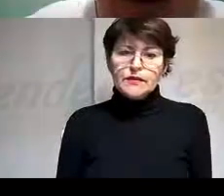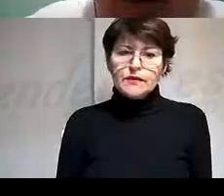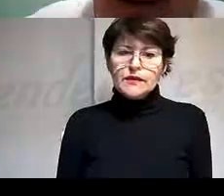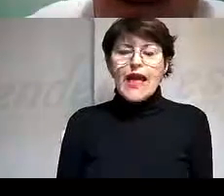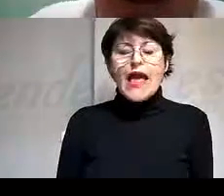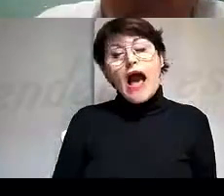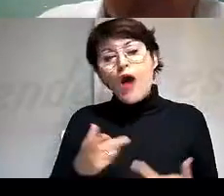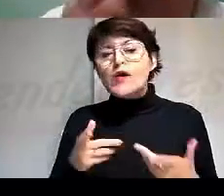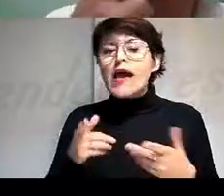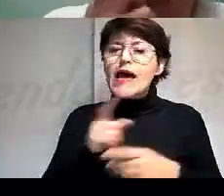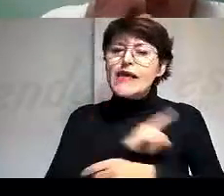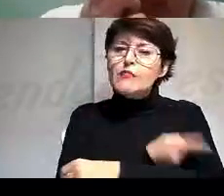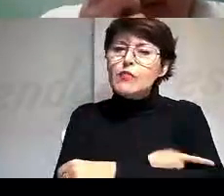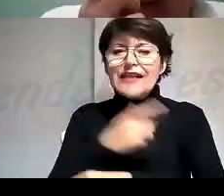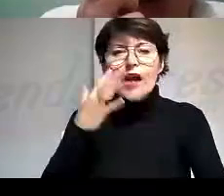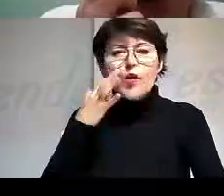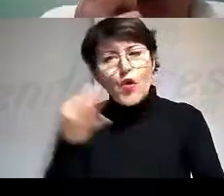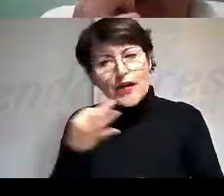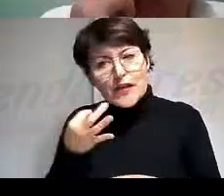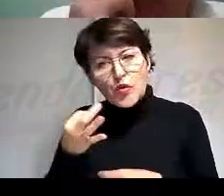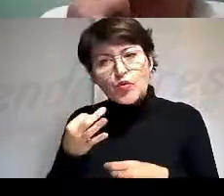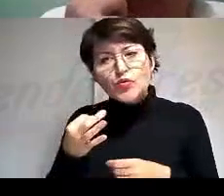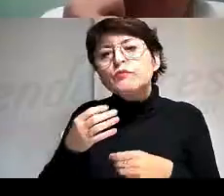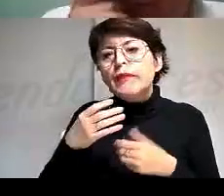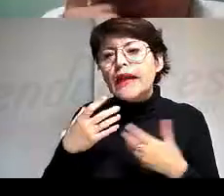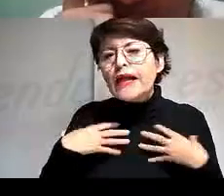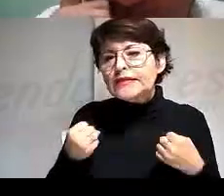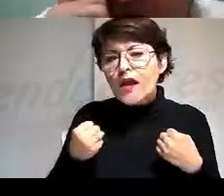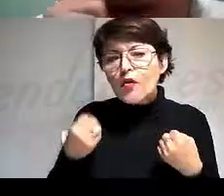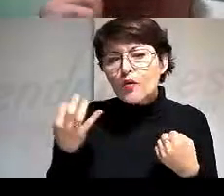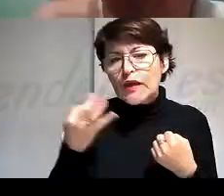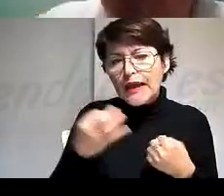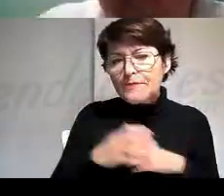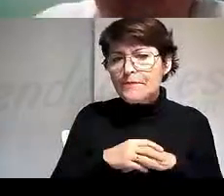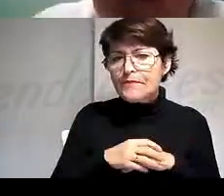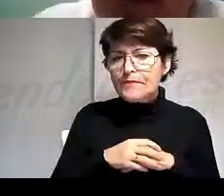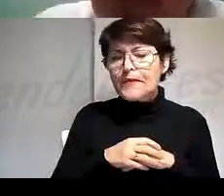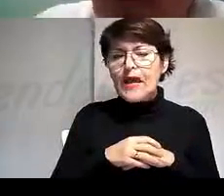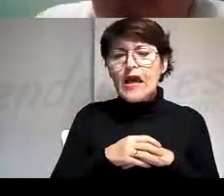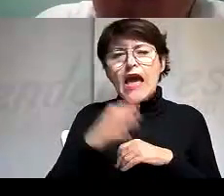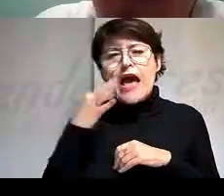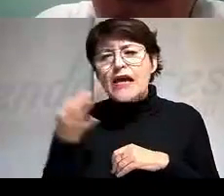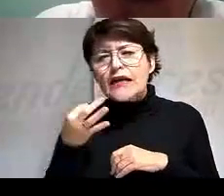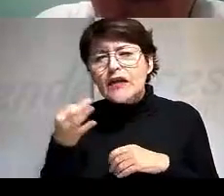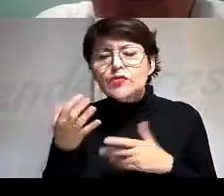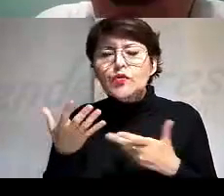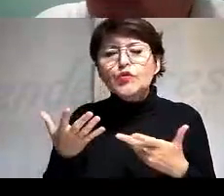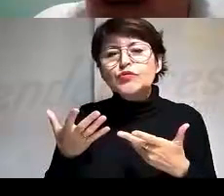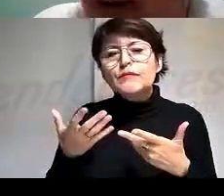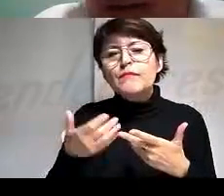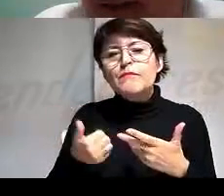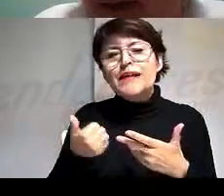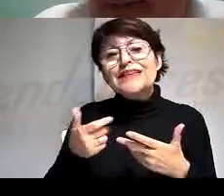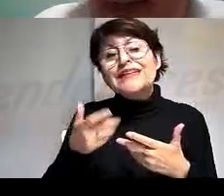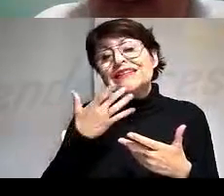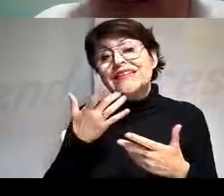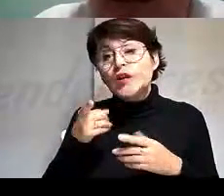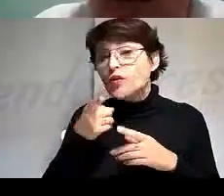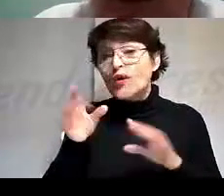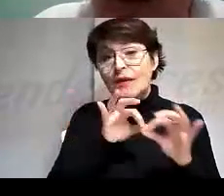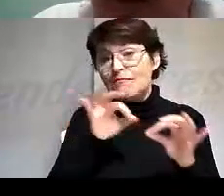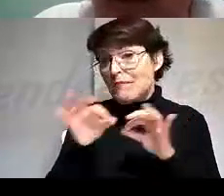Algunos riesgos para la salud. Bueno, riesgos pocos y fundamentalmente producto de la baja preparación.